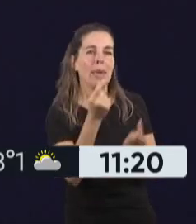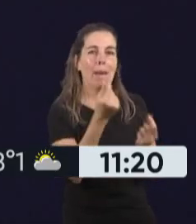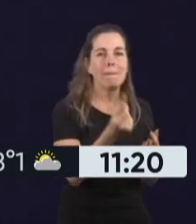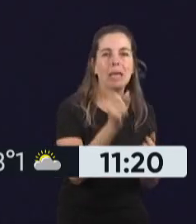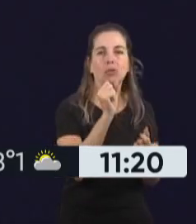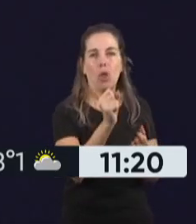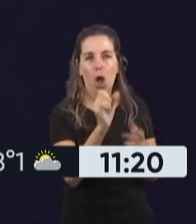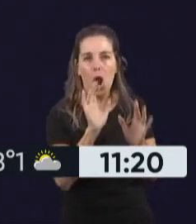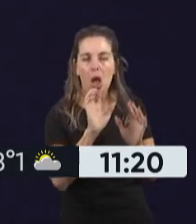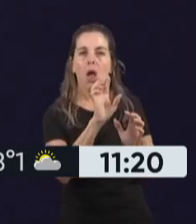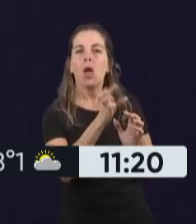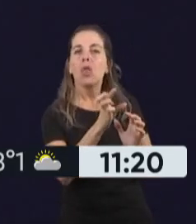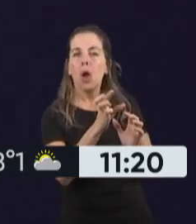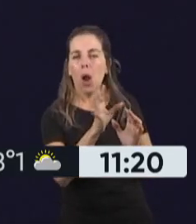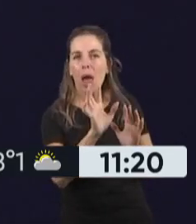también recuerdo